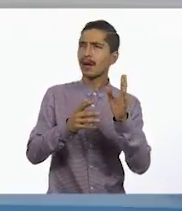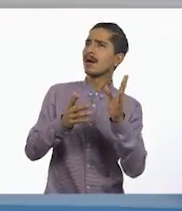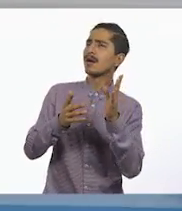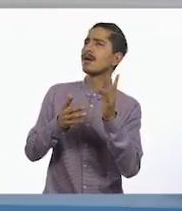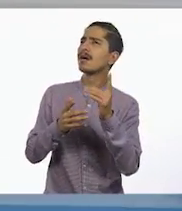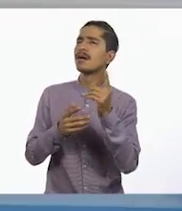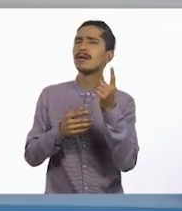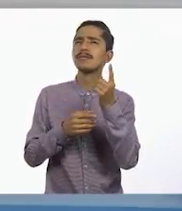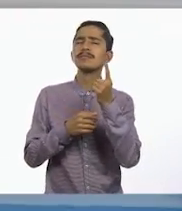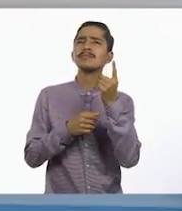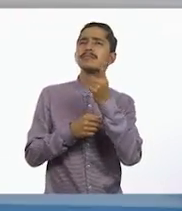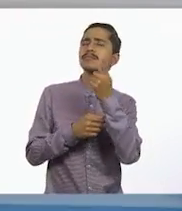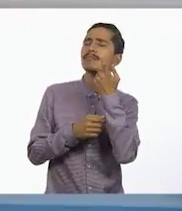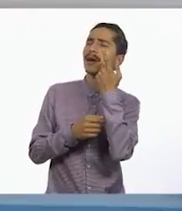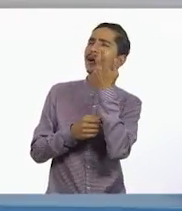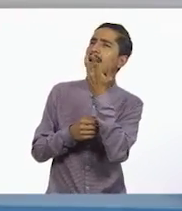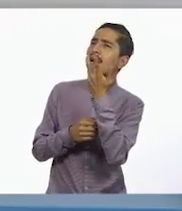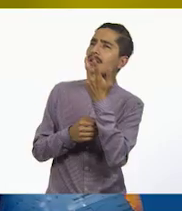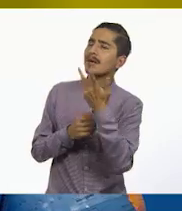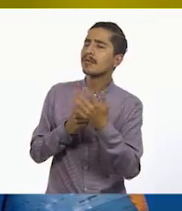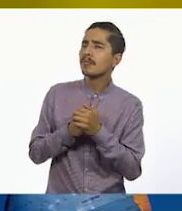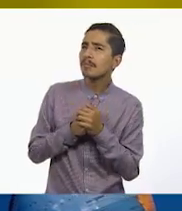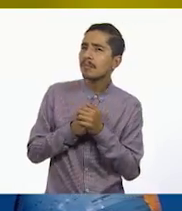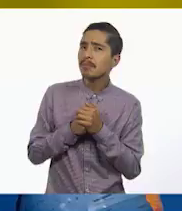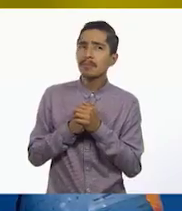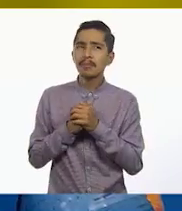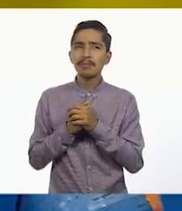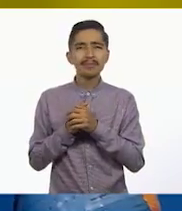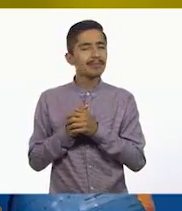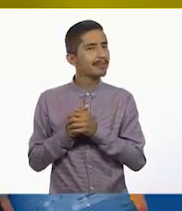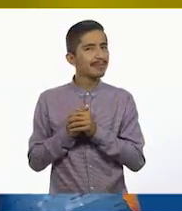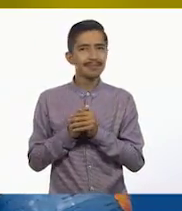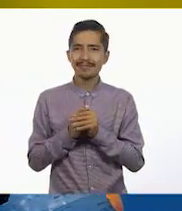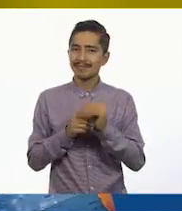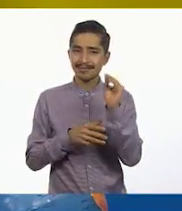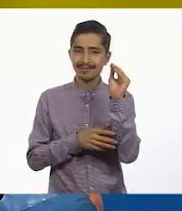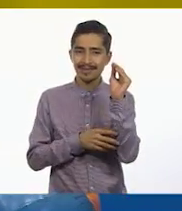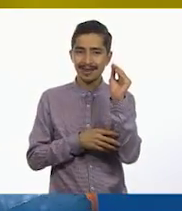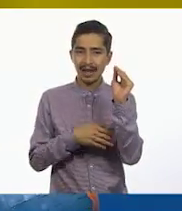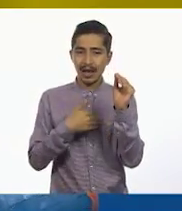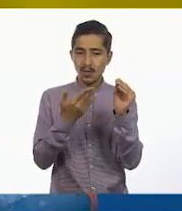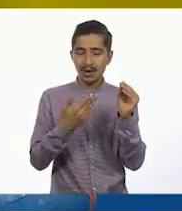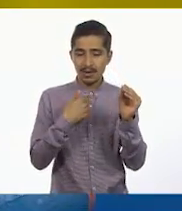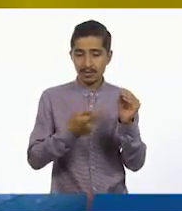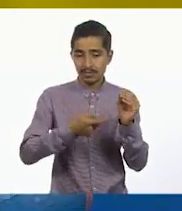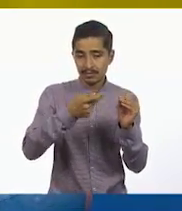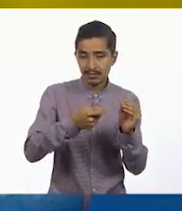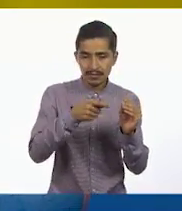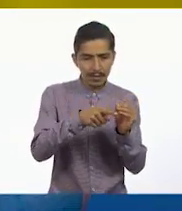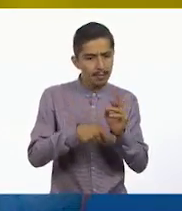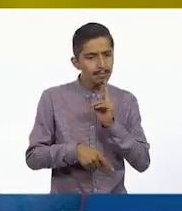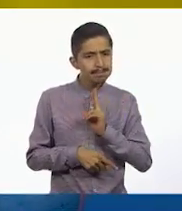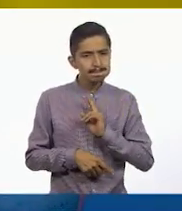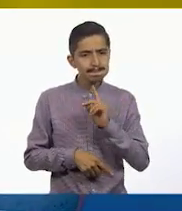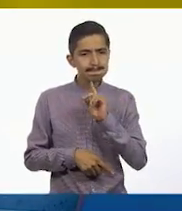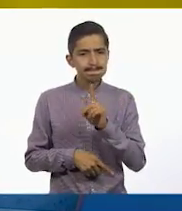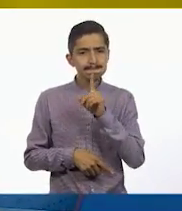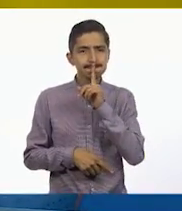¿Qué es lo que desea? No, sí está muy dormido. Ton, te estamos saludando. Bueno, al menos yo te saludé y no me respondiste,